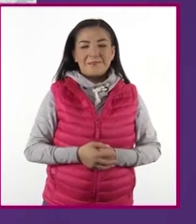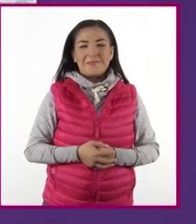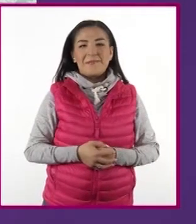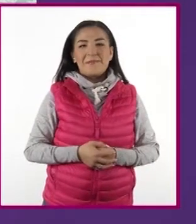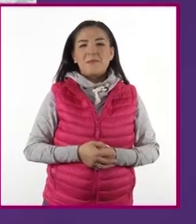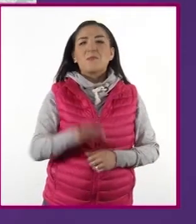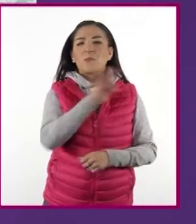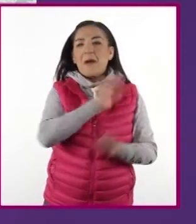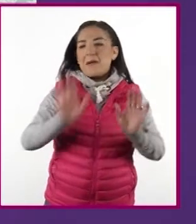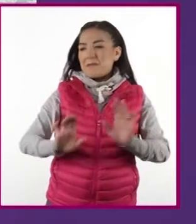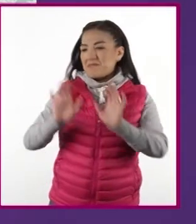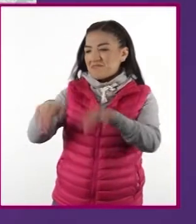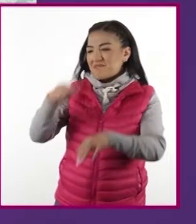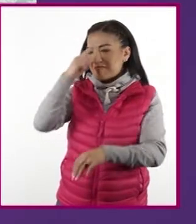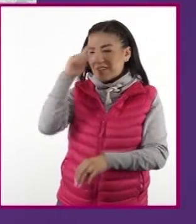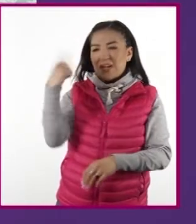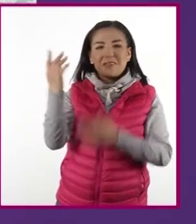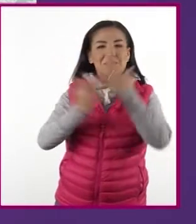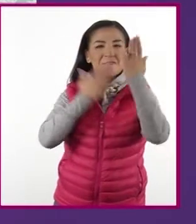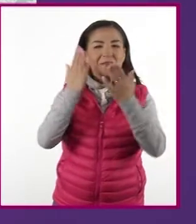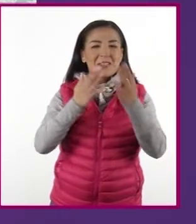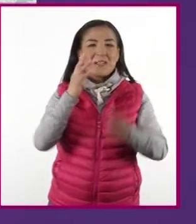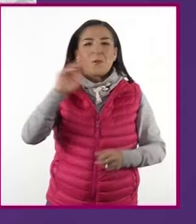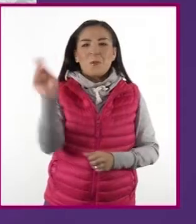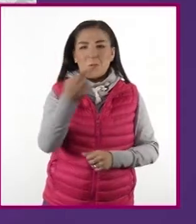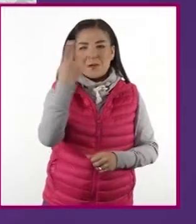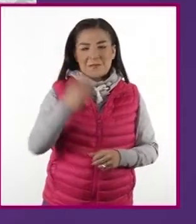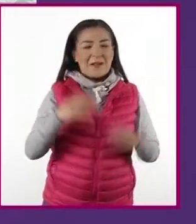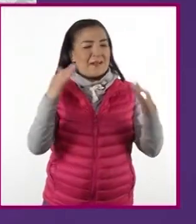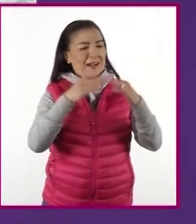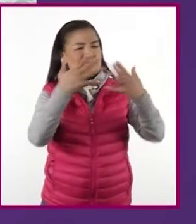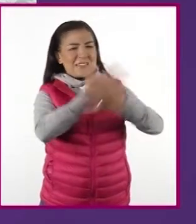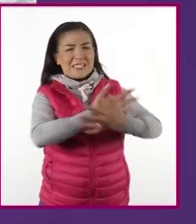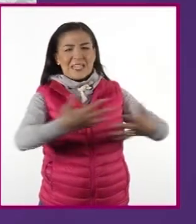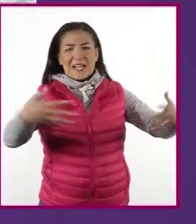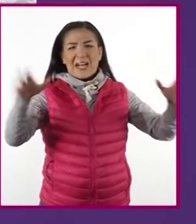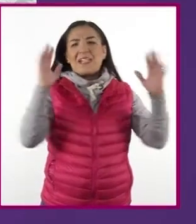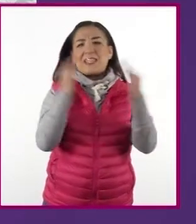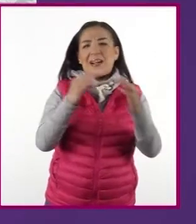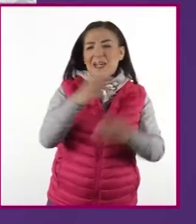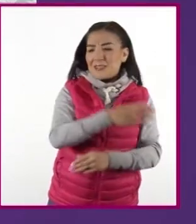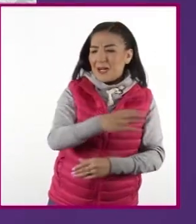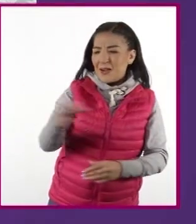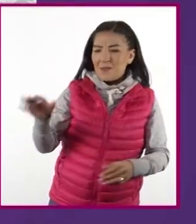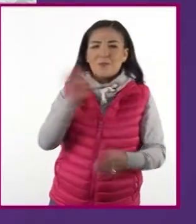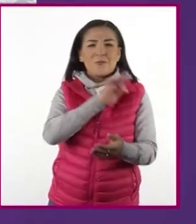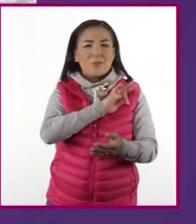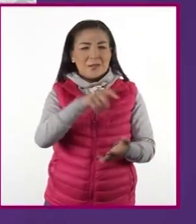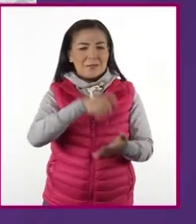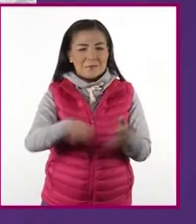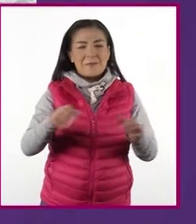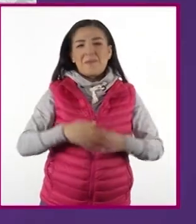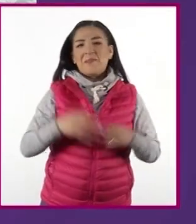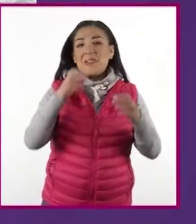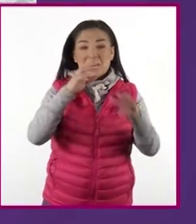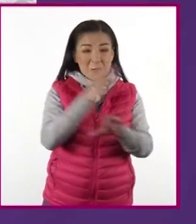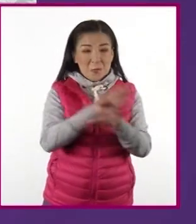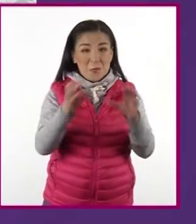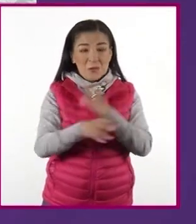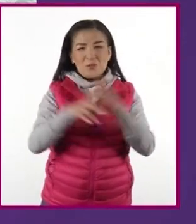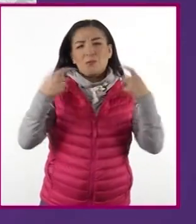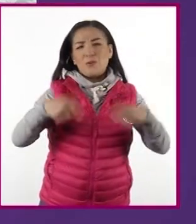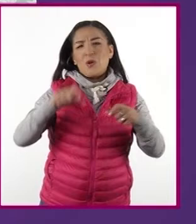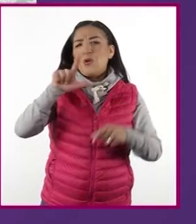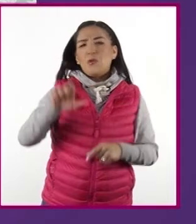la universidad, poseían palacios y casas de campo, utilizaban artículos de lujo provenientes